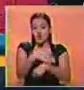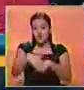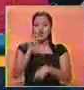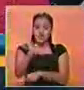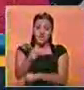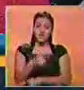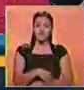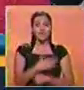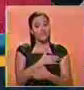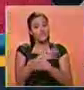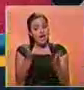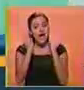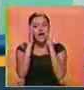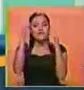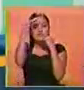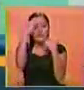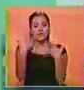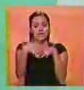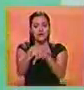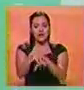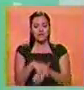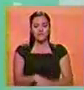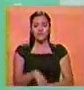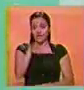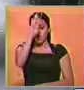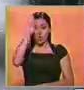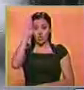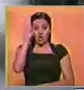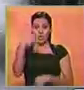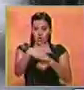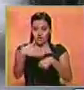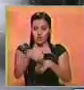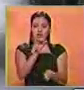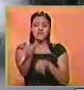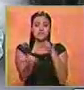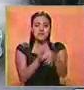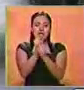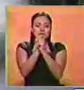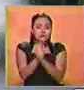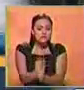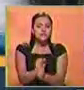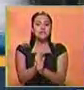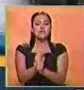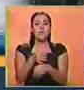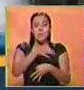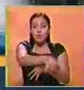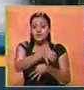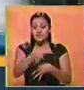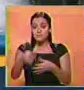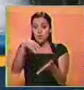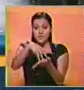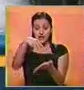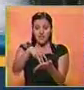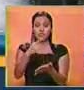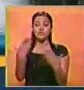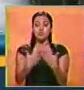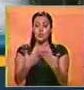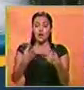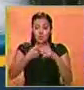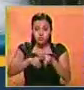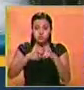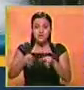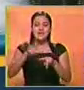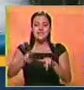de darle a ellos una atención integral. El gobernador señaló que aspiran tener en cada municipio del Estado Miranda una escuela taller de